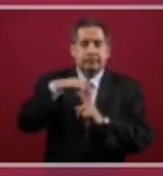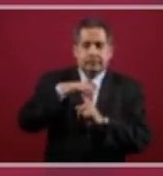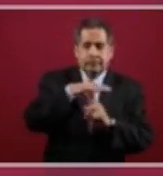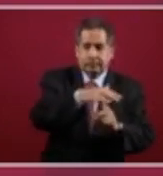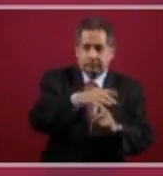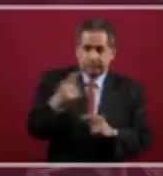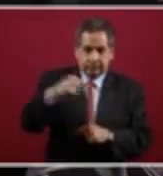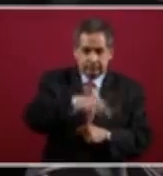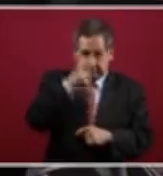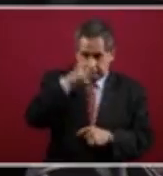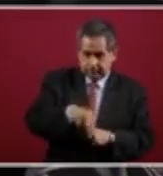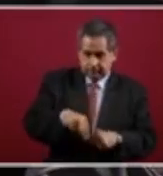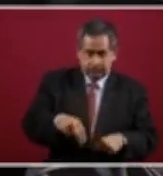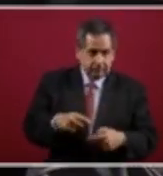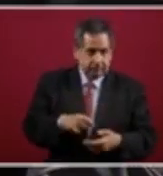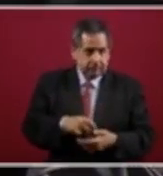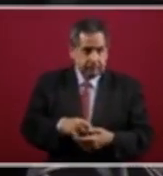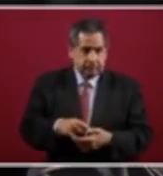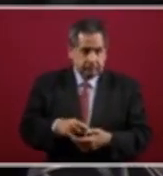México.